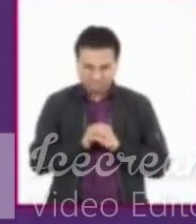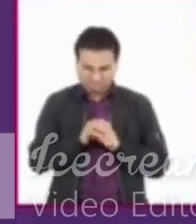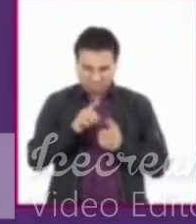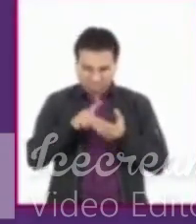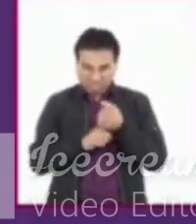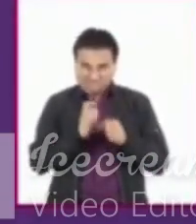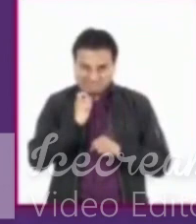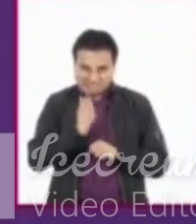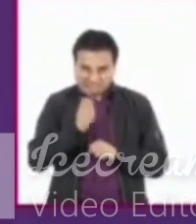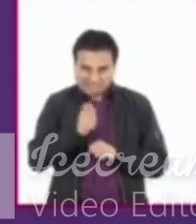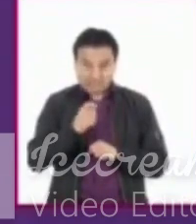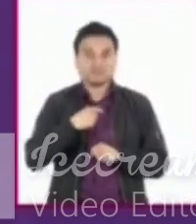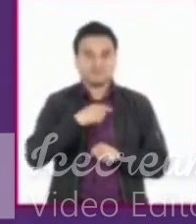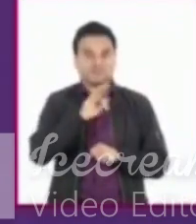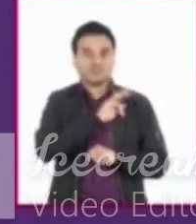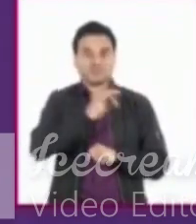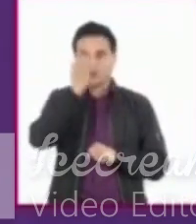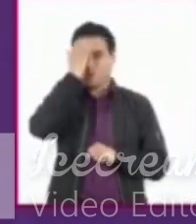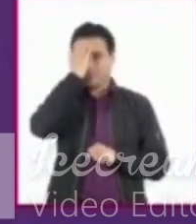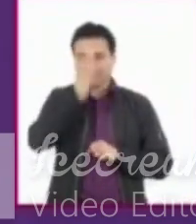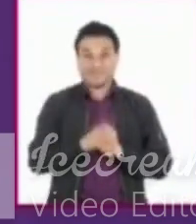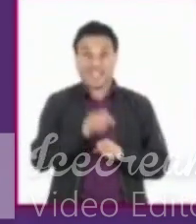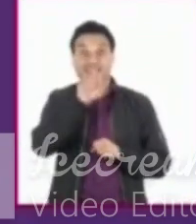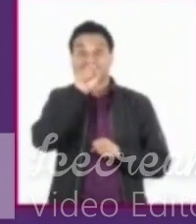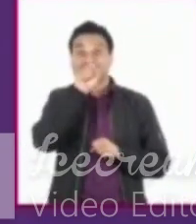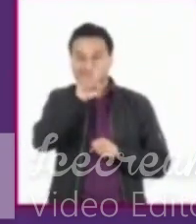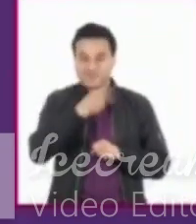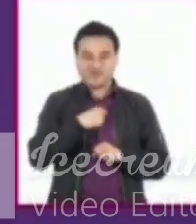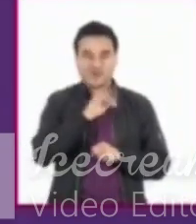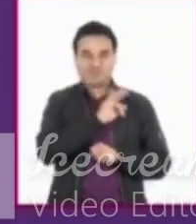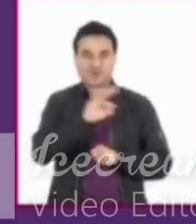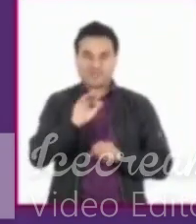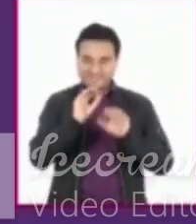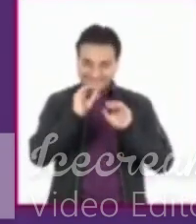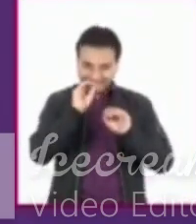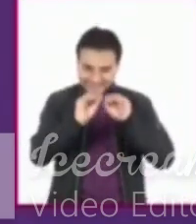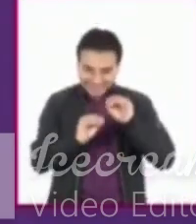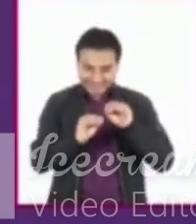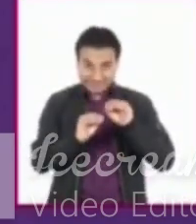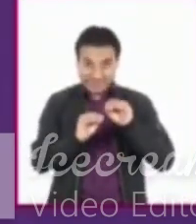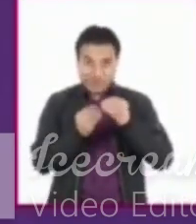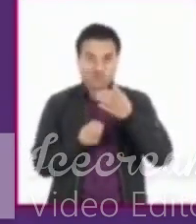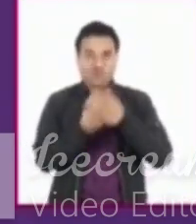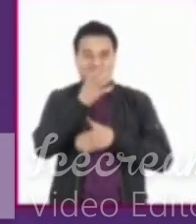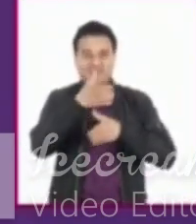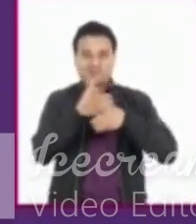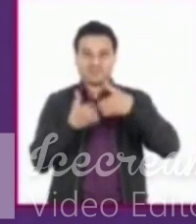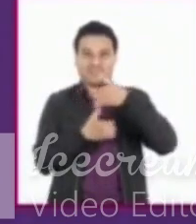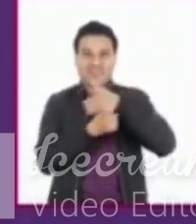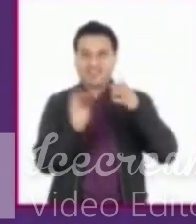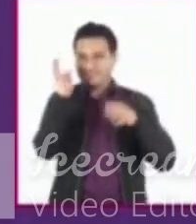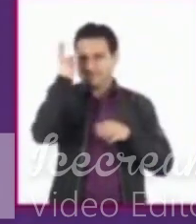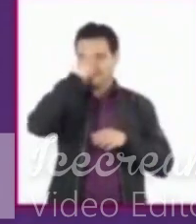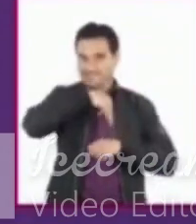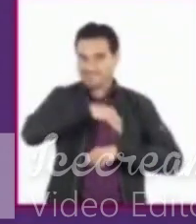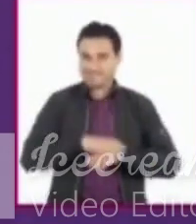cambios. Incluso permite elaborar materiales que no se encuentran en la naturaleza.